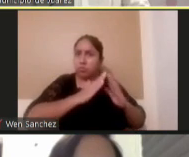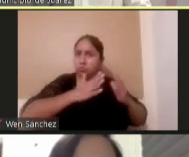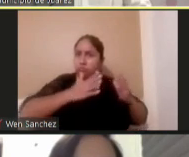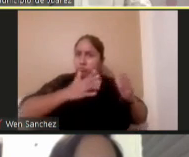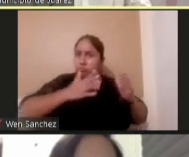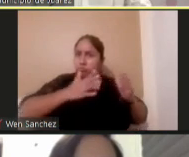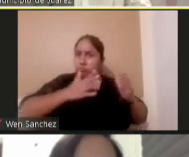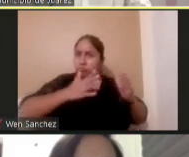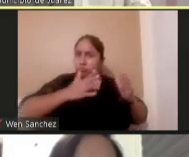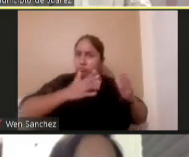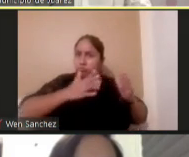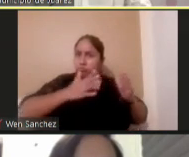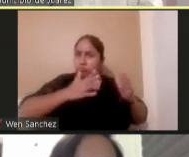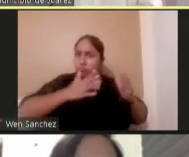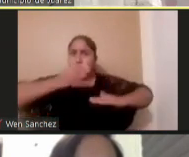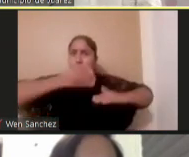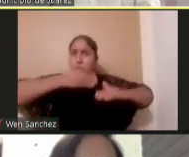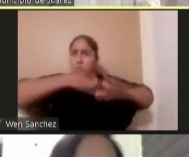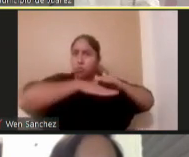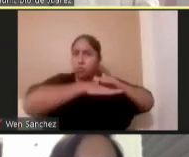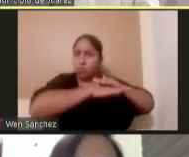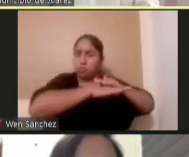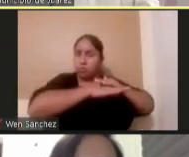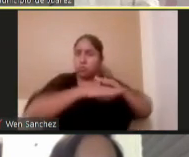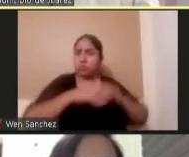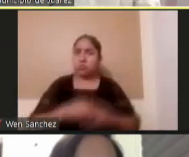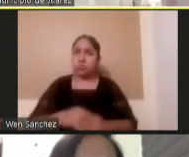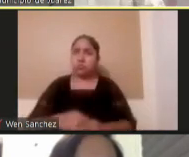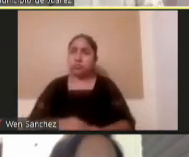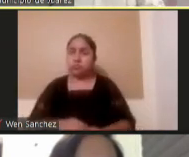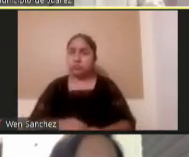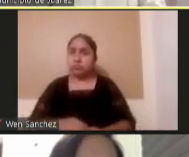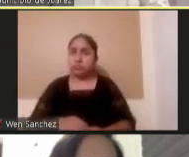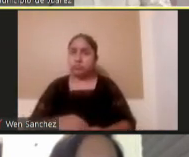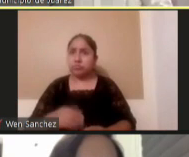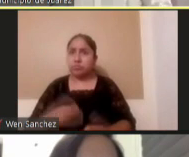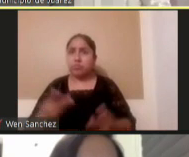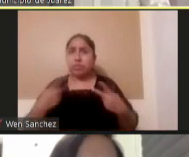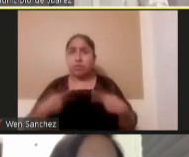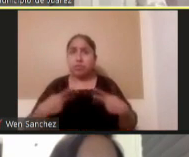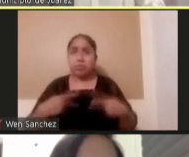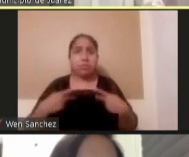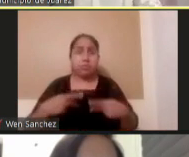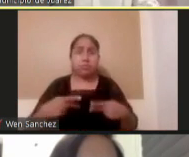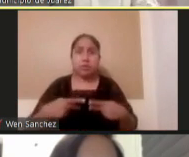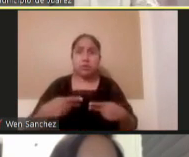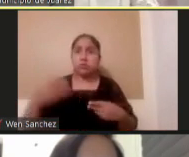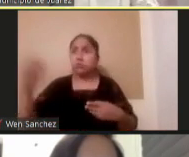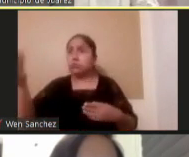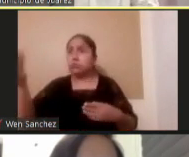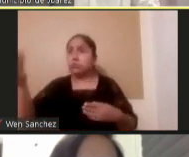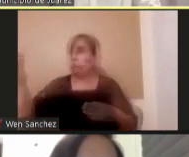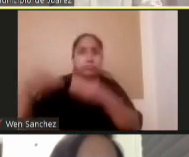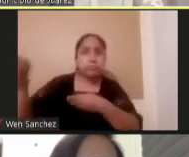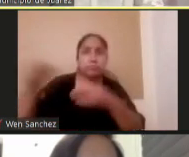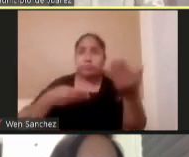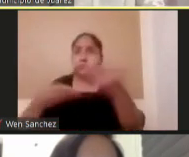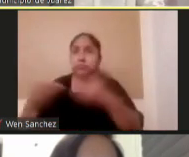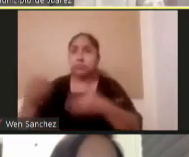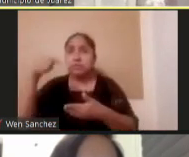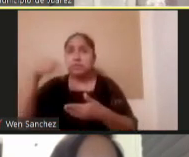se movilizan a esta, sí, por favor. Quienes se movilizan a esta ciudad en apoyo de las fuerzas policíacas que